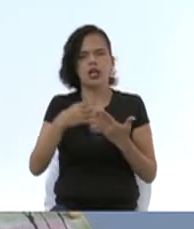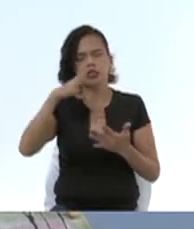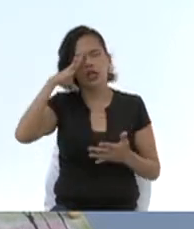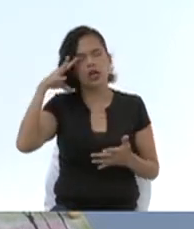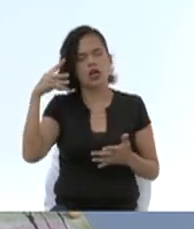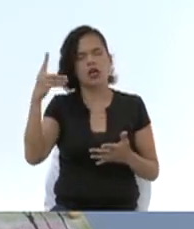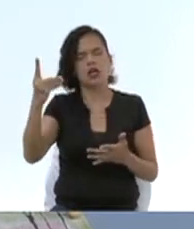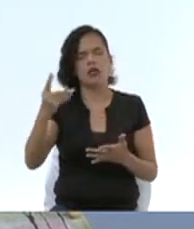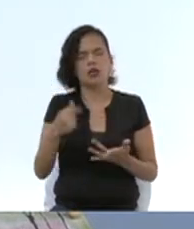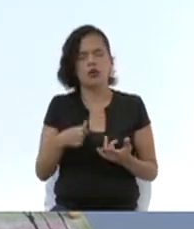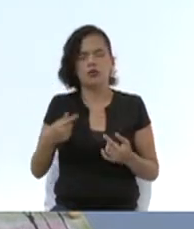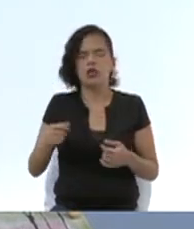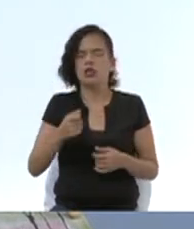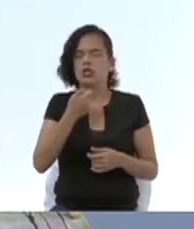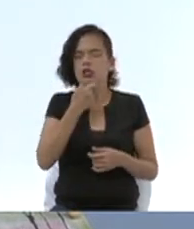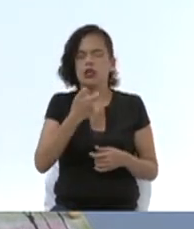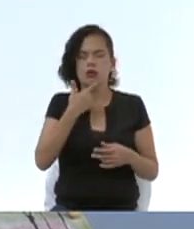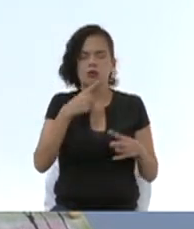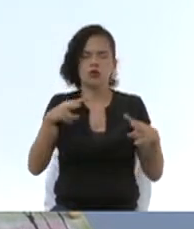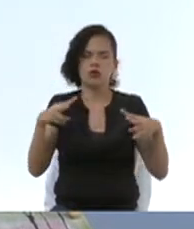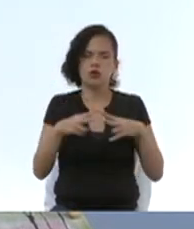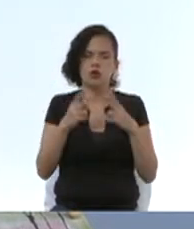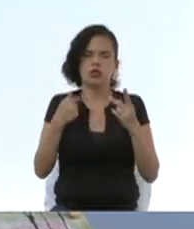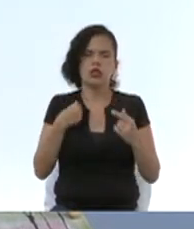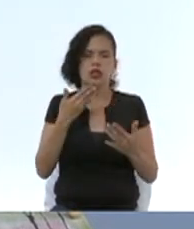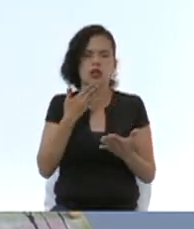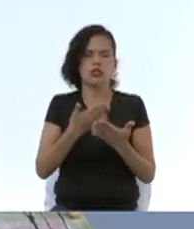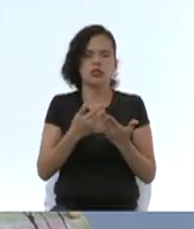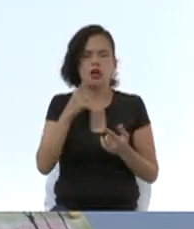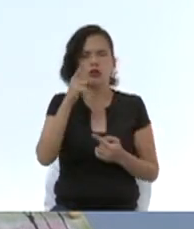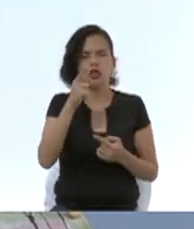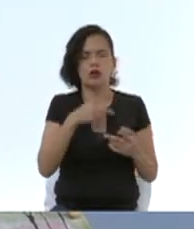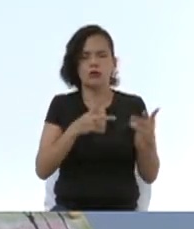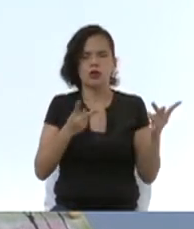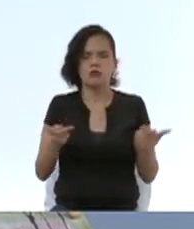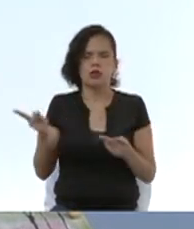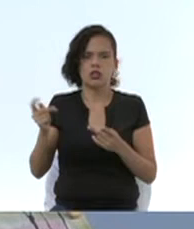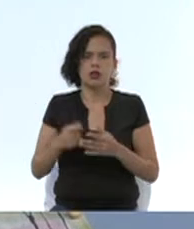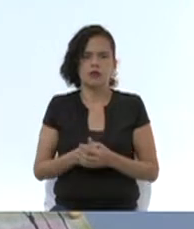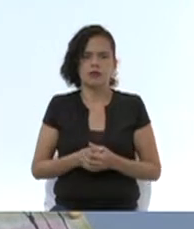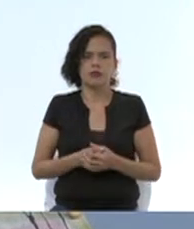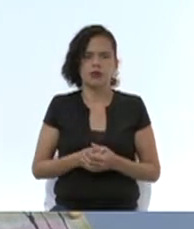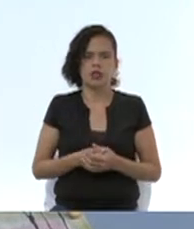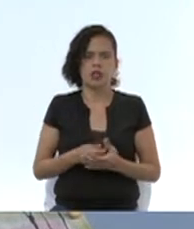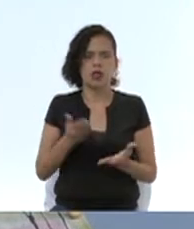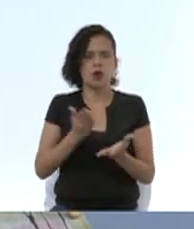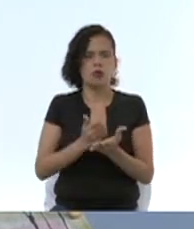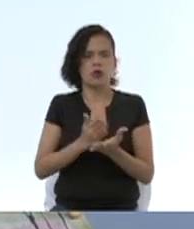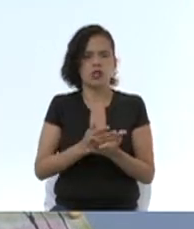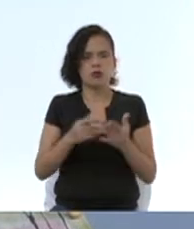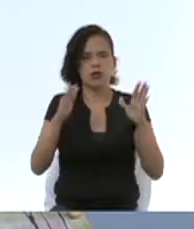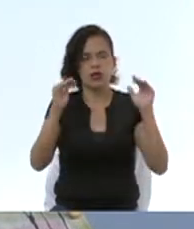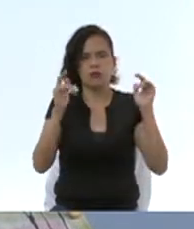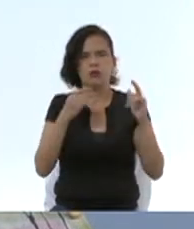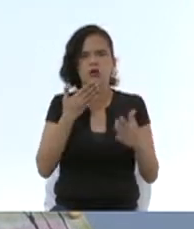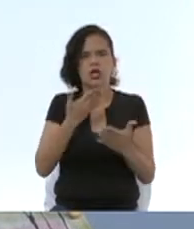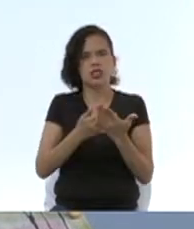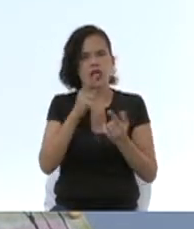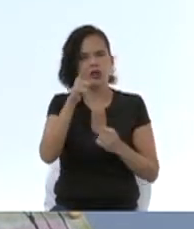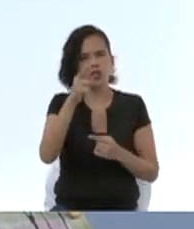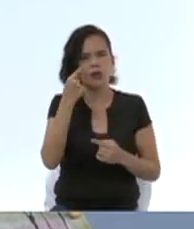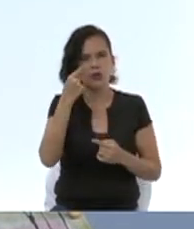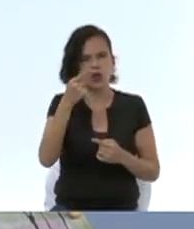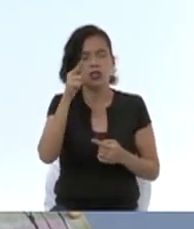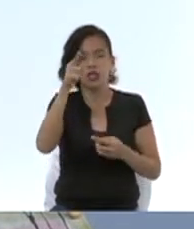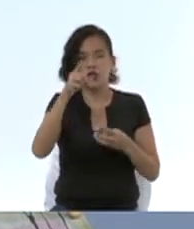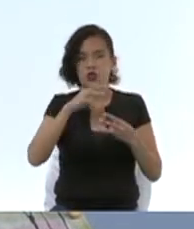este hermoso encuentro. Gracias, de verdad, Edinson. Gracias a ustedes, gracias por la invitación. Y bueno, como siempre despedimos, gracias a ustedes por sintonizar